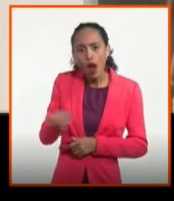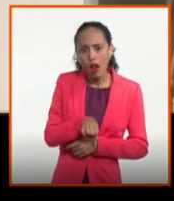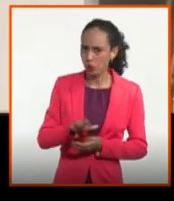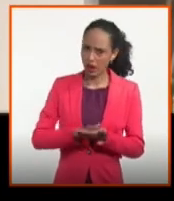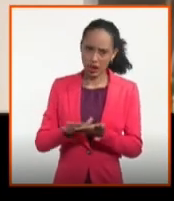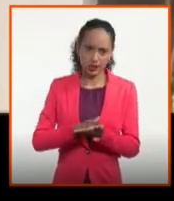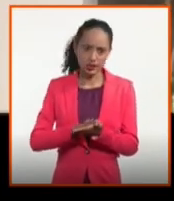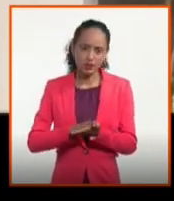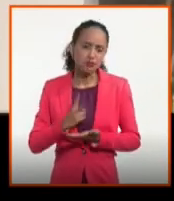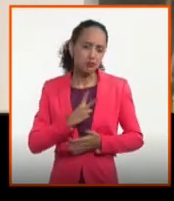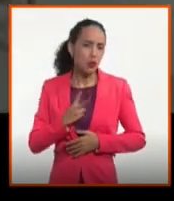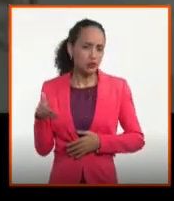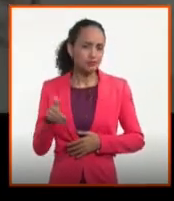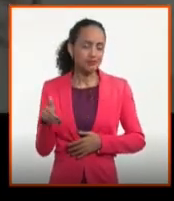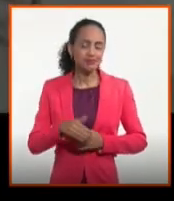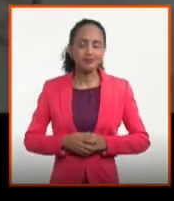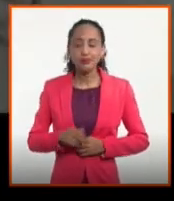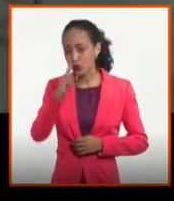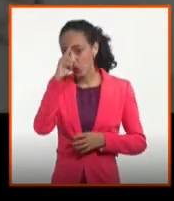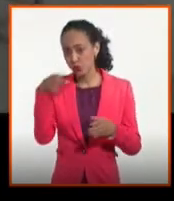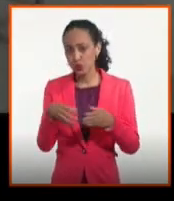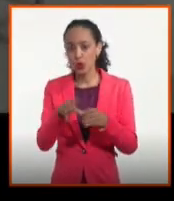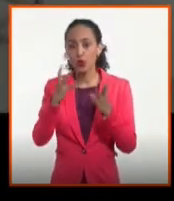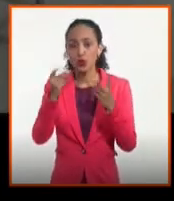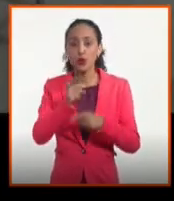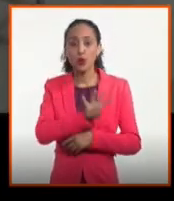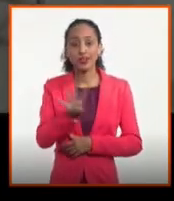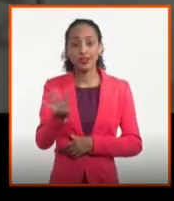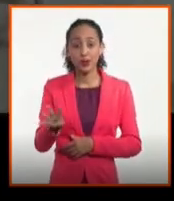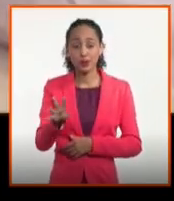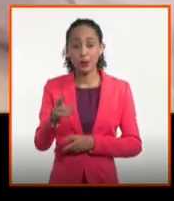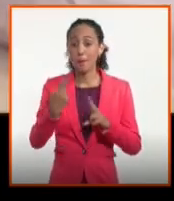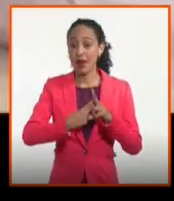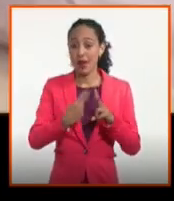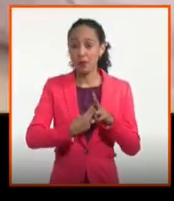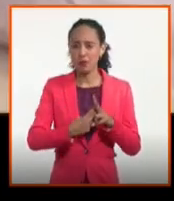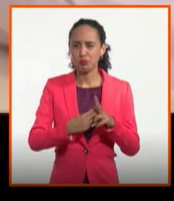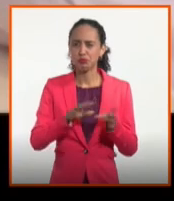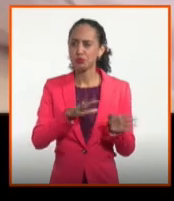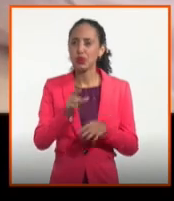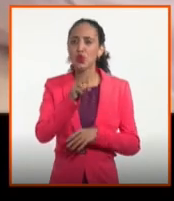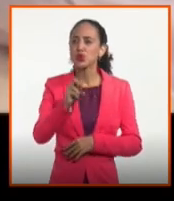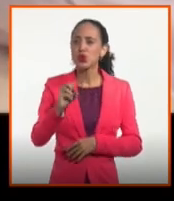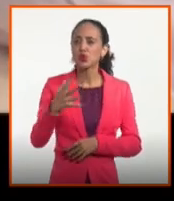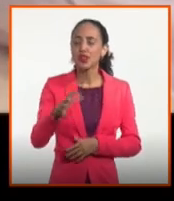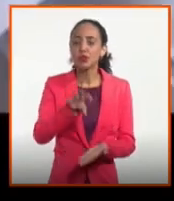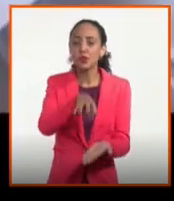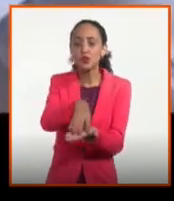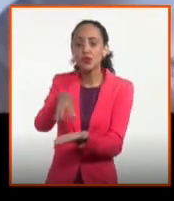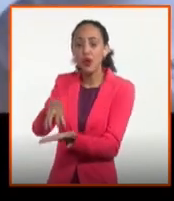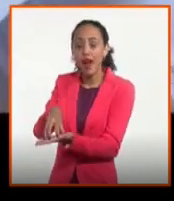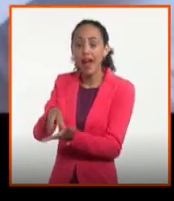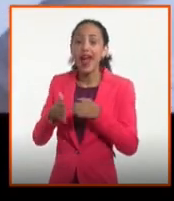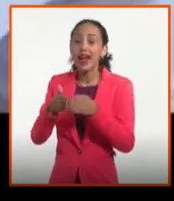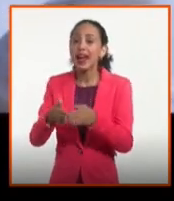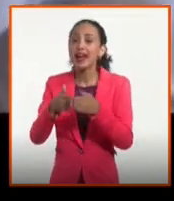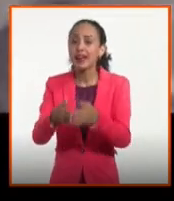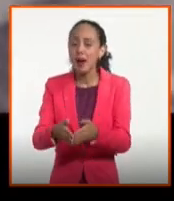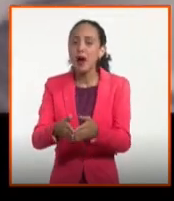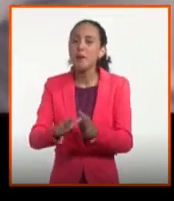consultorio 44 de bayamo es uno de los 200 sitios vacunales abiertos en territorio granmense para avanzar en el proceso de